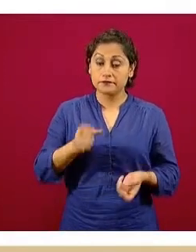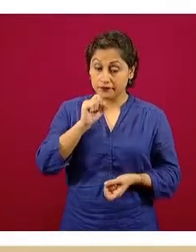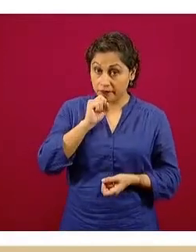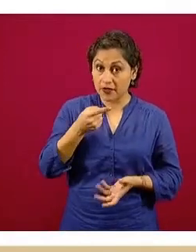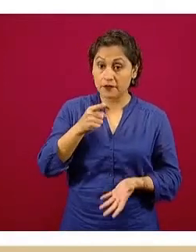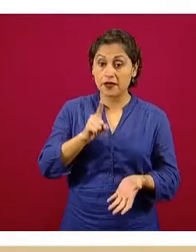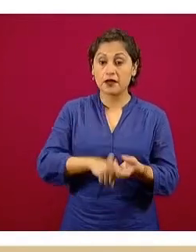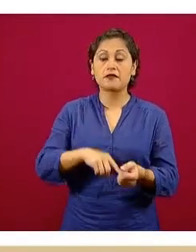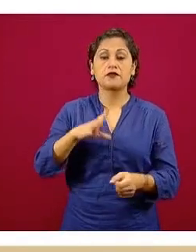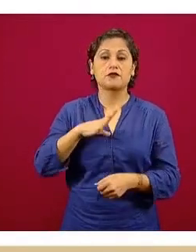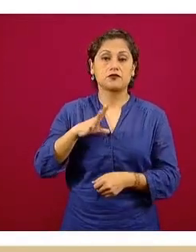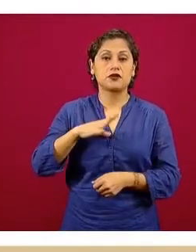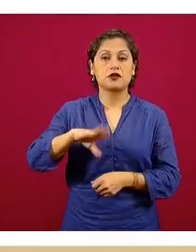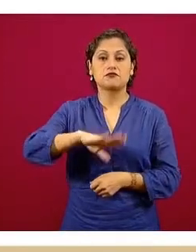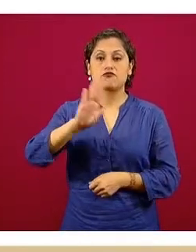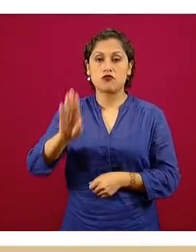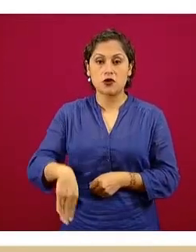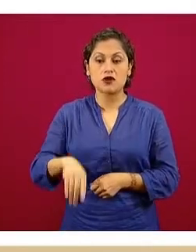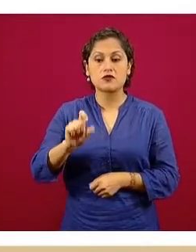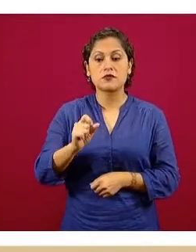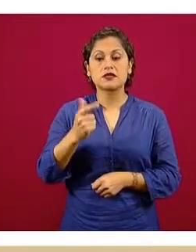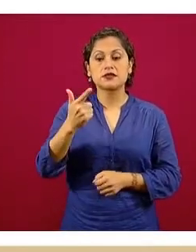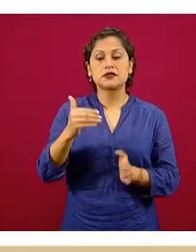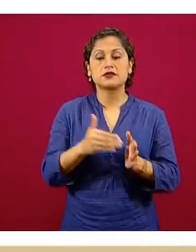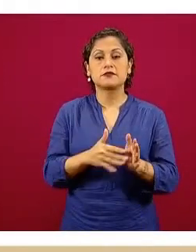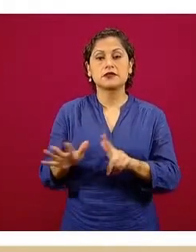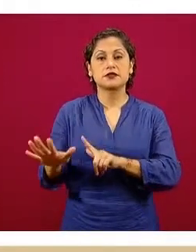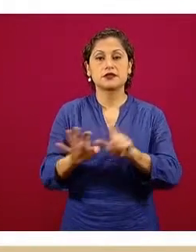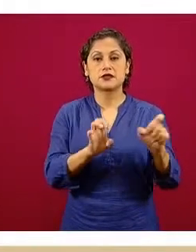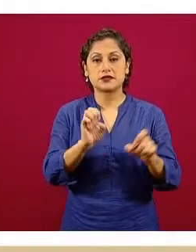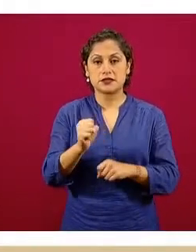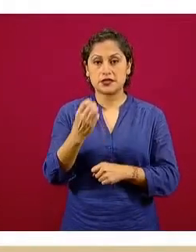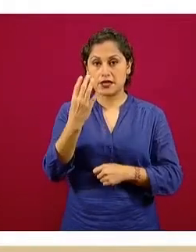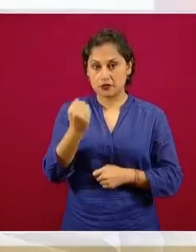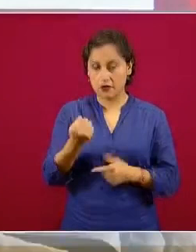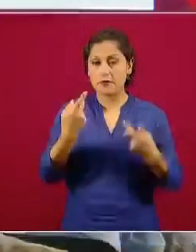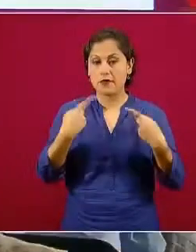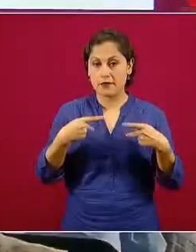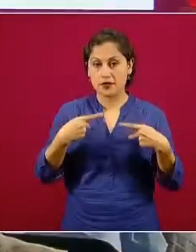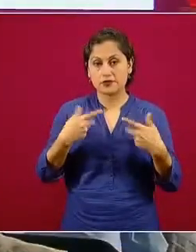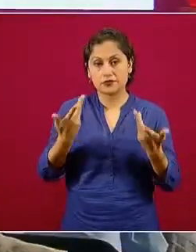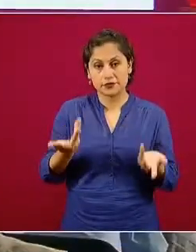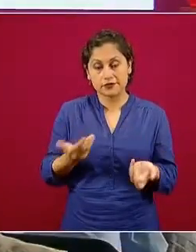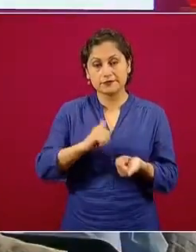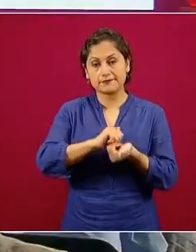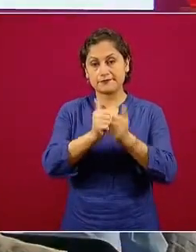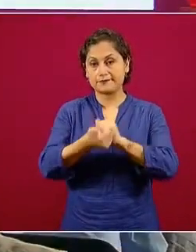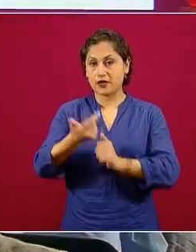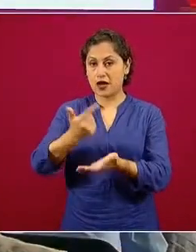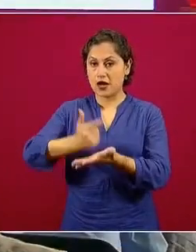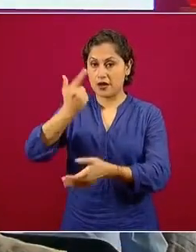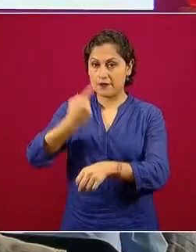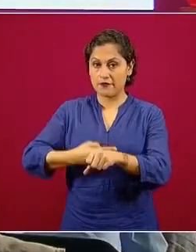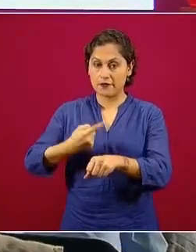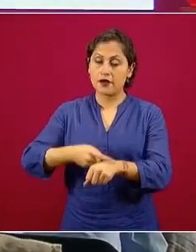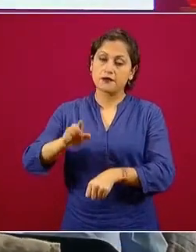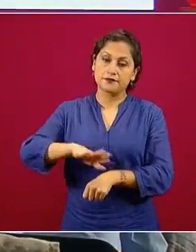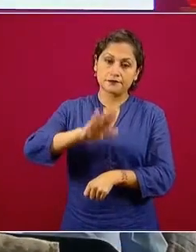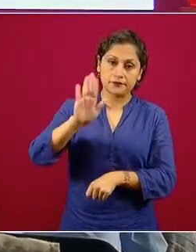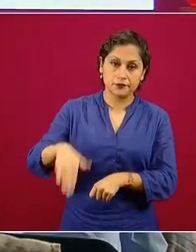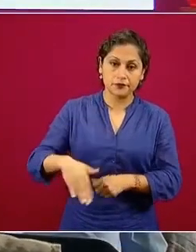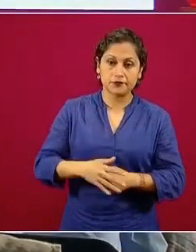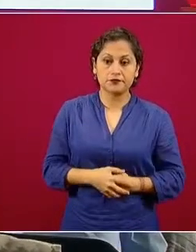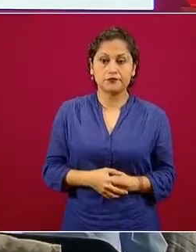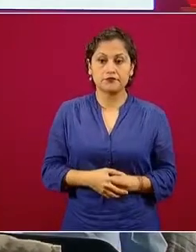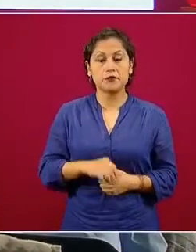27 mil 769 personas que han perdido la vida a consecuencia de las complicaciones de la enfermedad veamos la